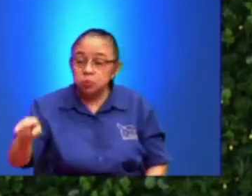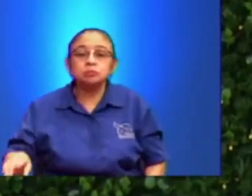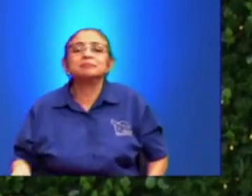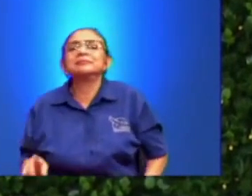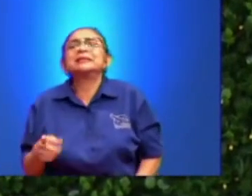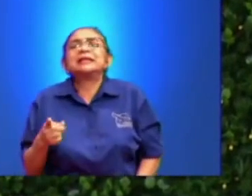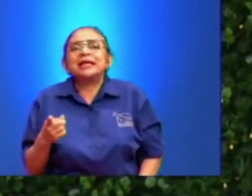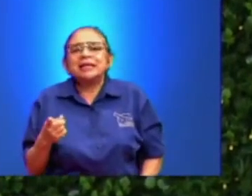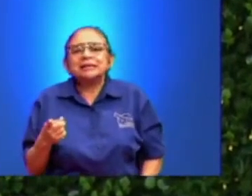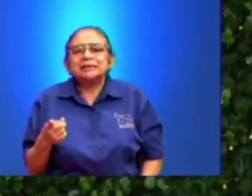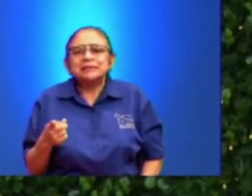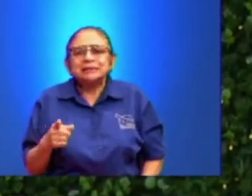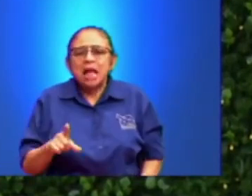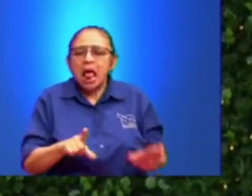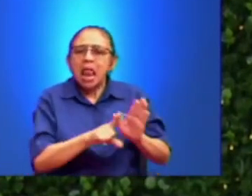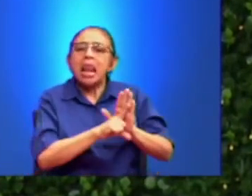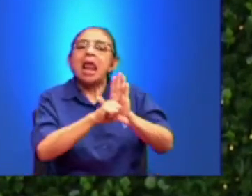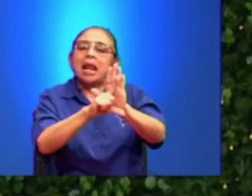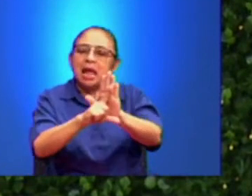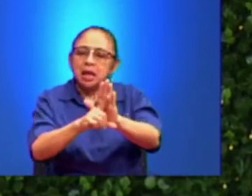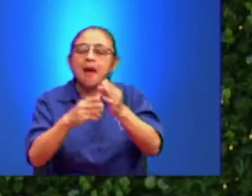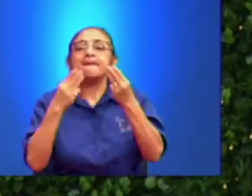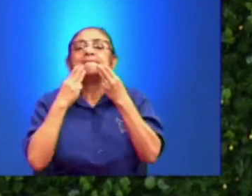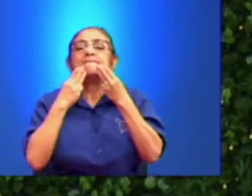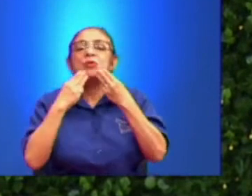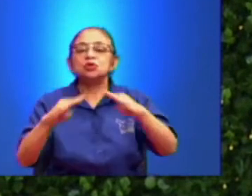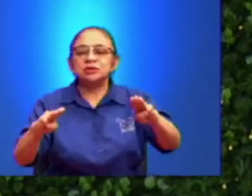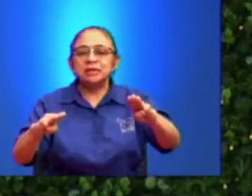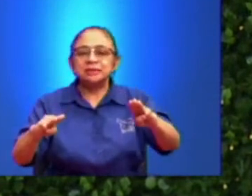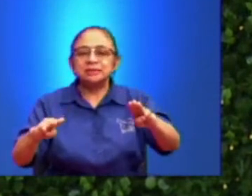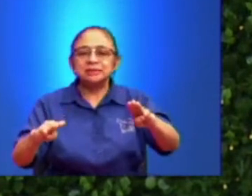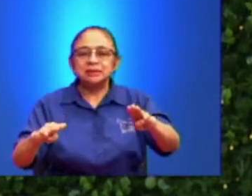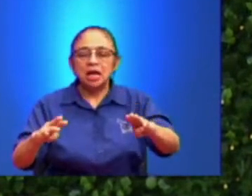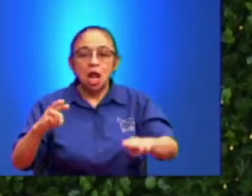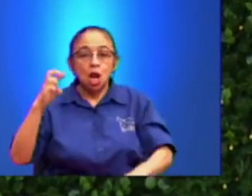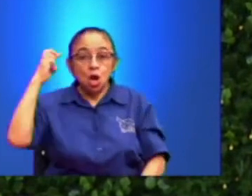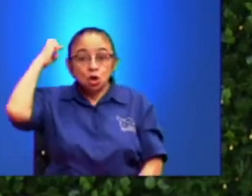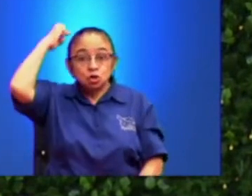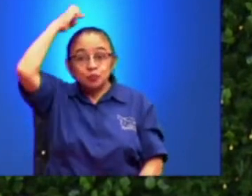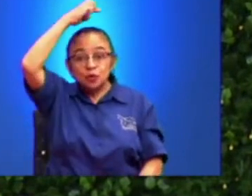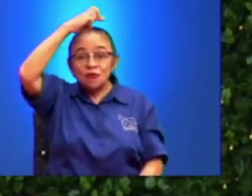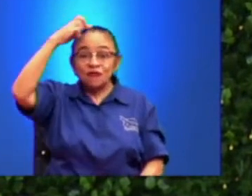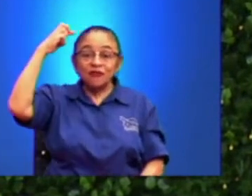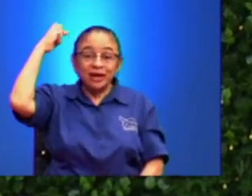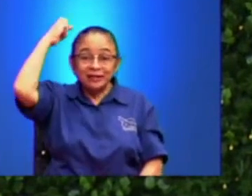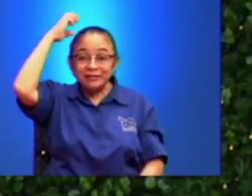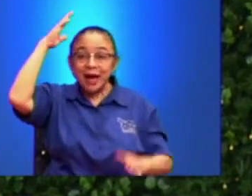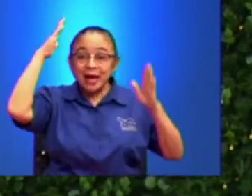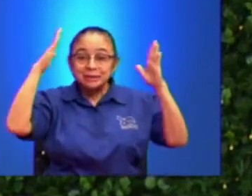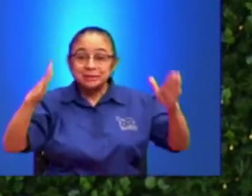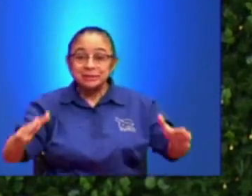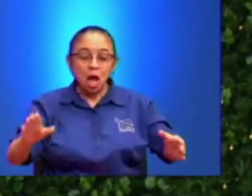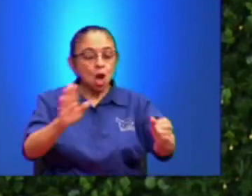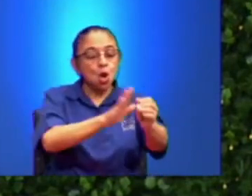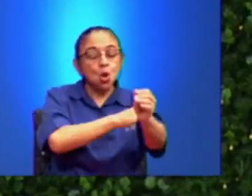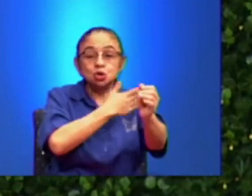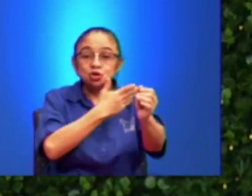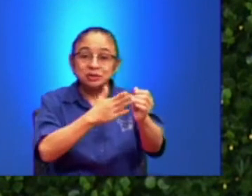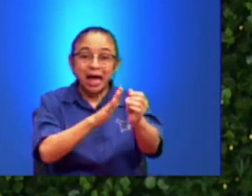antiguo testamento la ley moisés los profetas los salmos